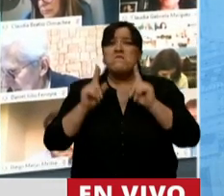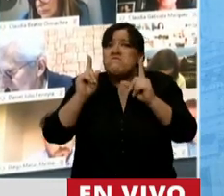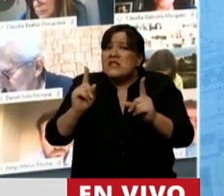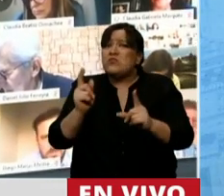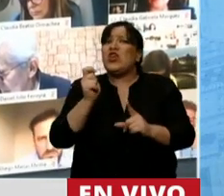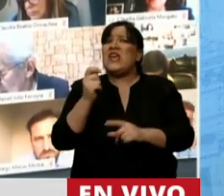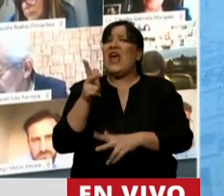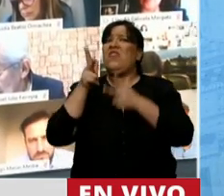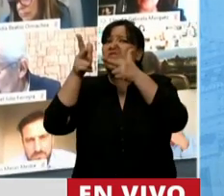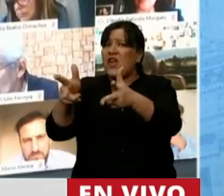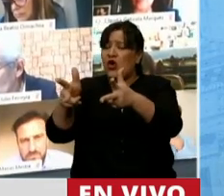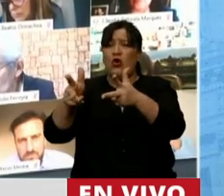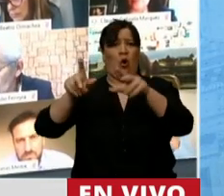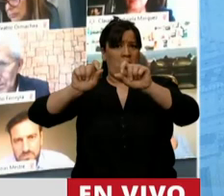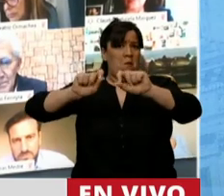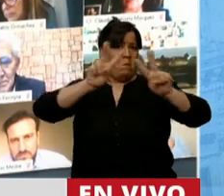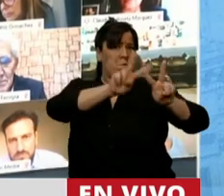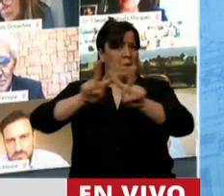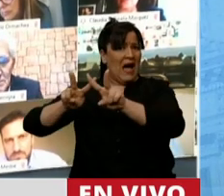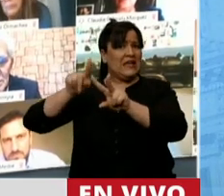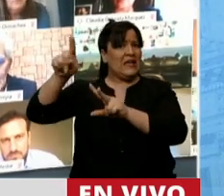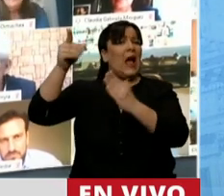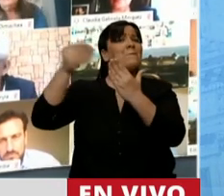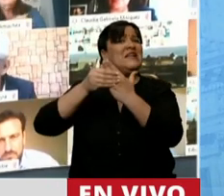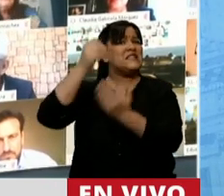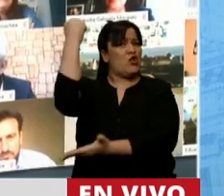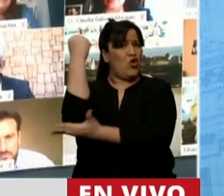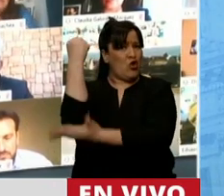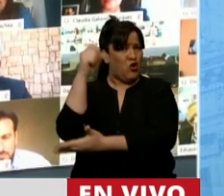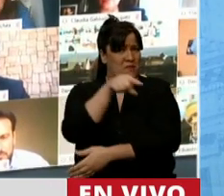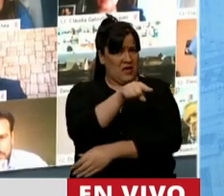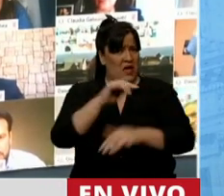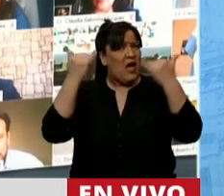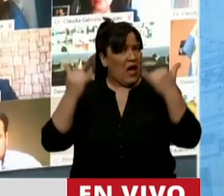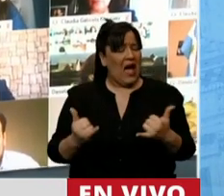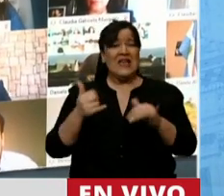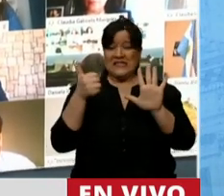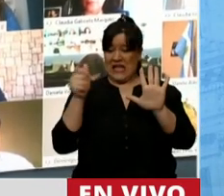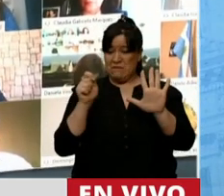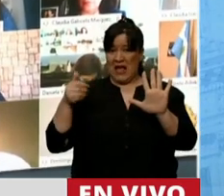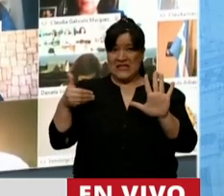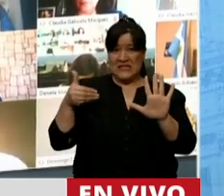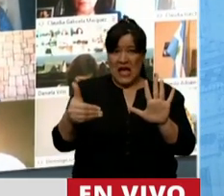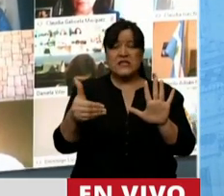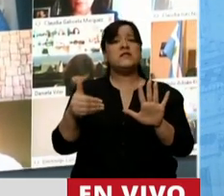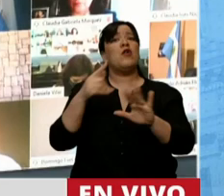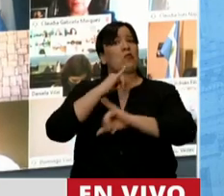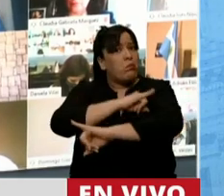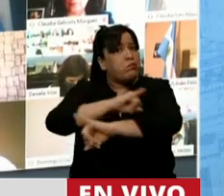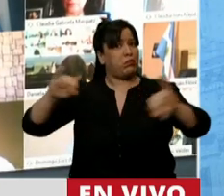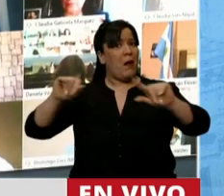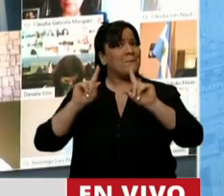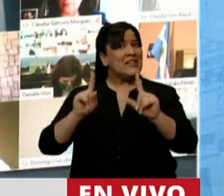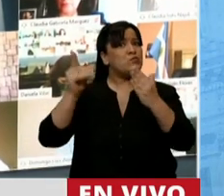propia página del ministerio de hacienda de su gobierno en los seis primeros meses informado